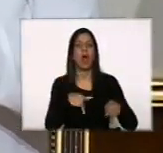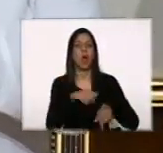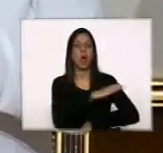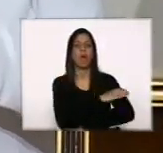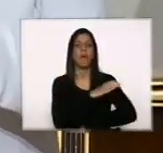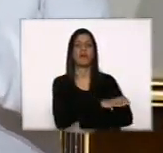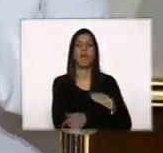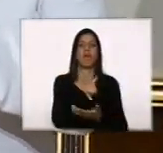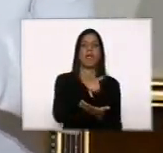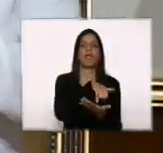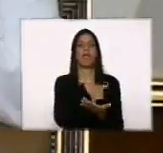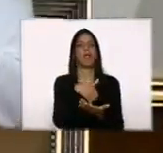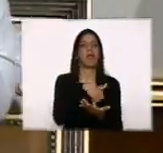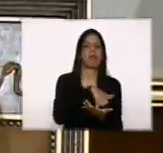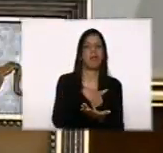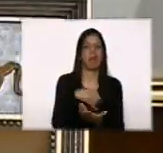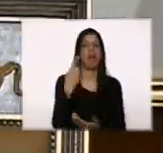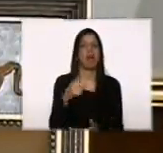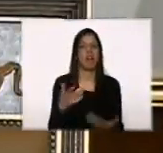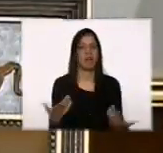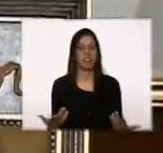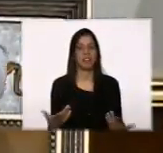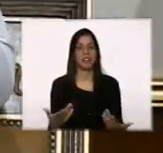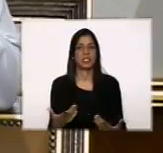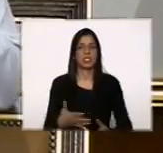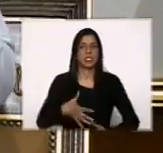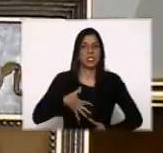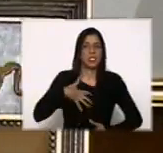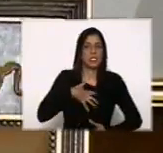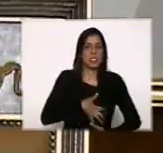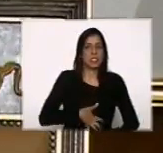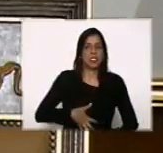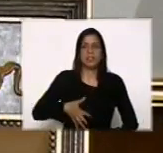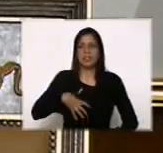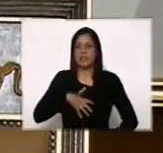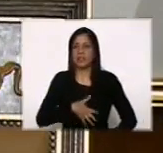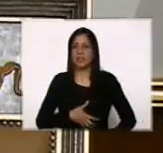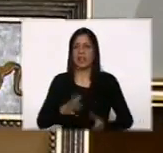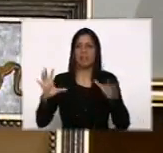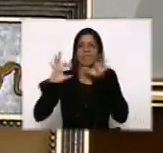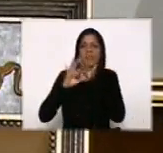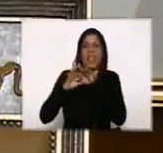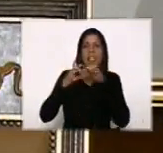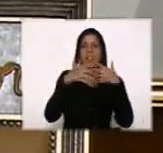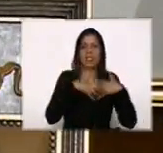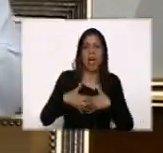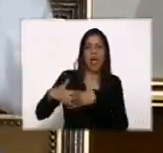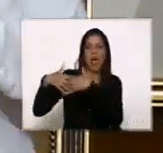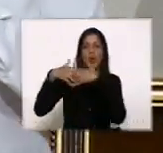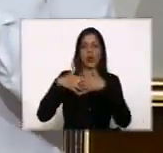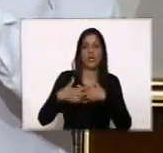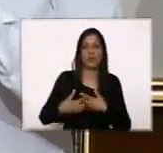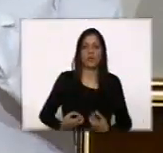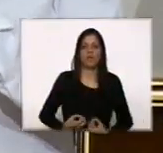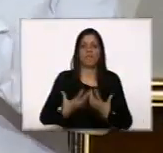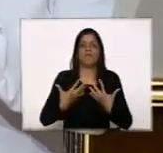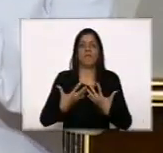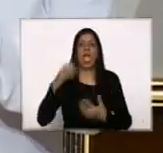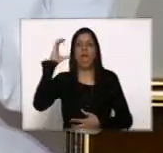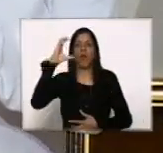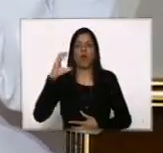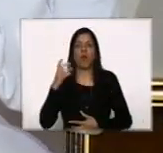como fuerza contrarrevolucionaria, busca recomponerse desde Washington, busca recomponerse desde